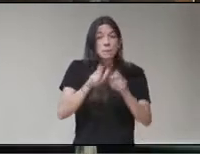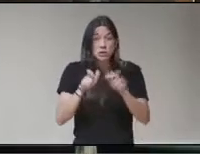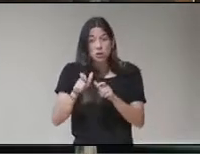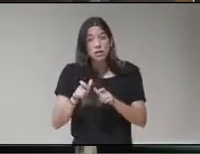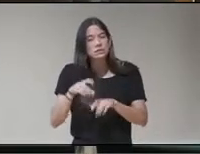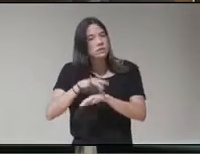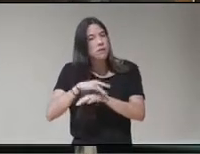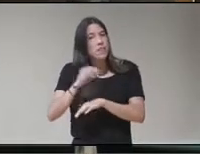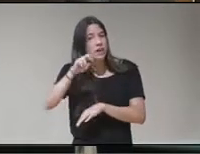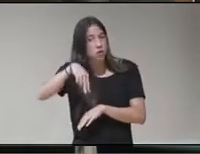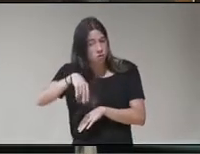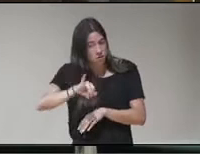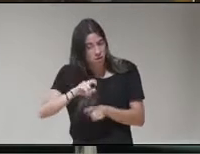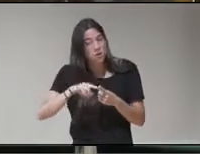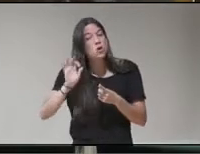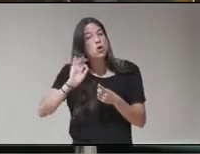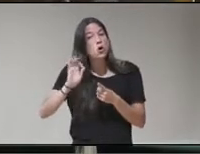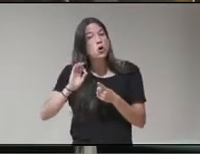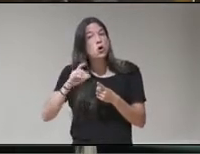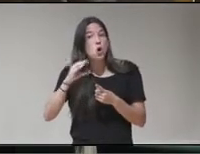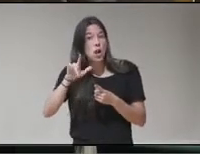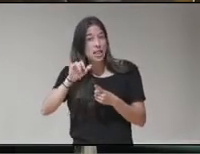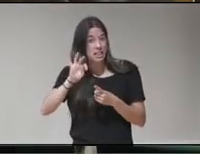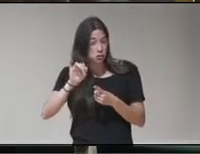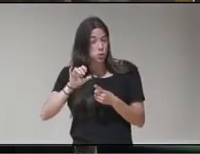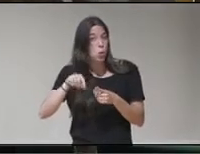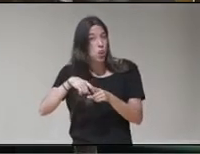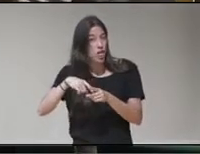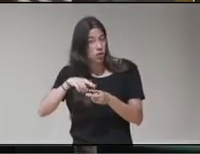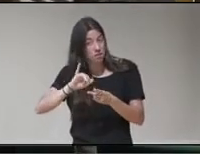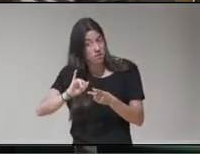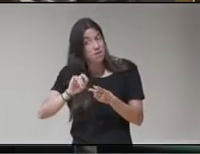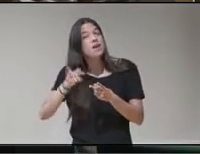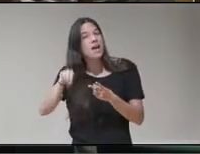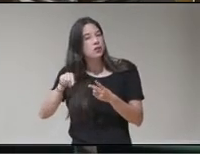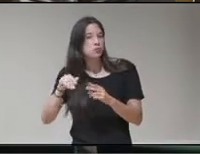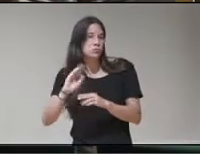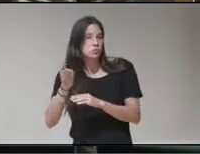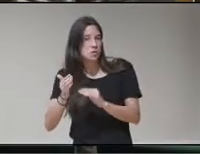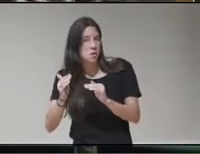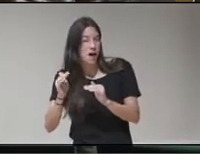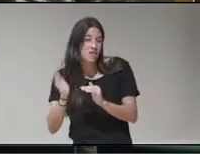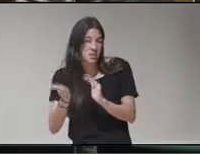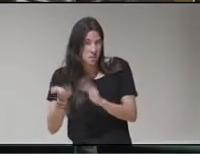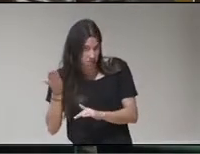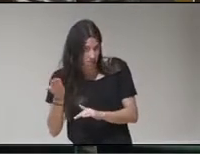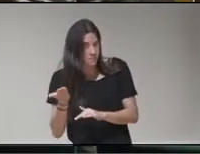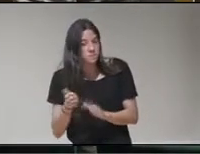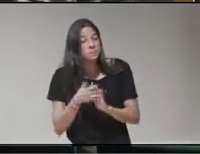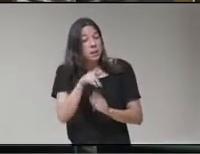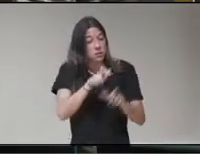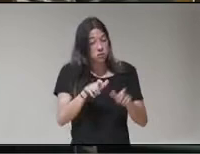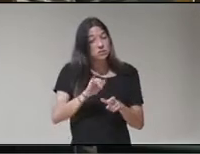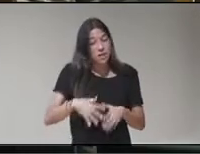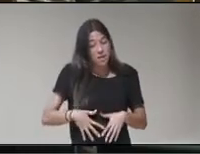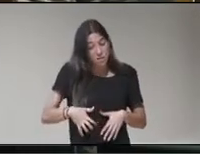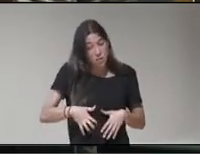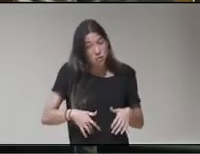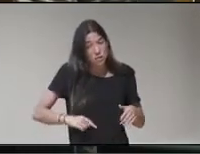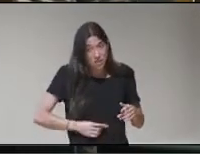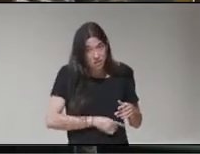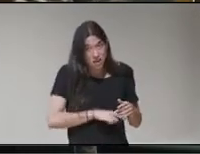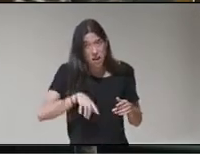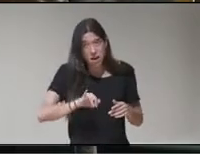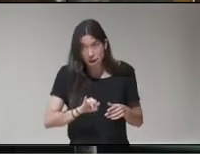muchos menos también que los que sufrían de colitis ulcerosa. Es decir, las personas que tenían inflamación intestinal